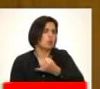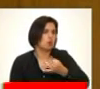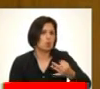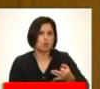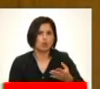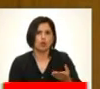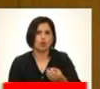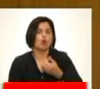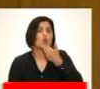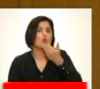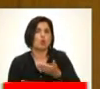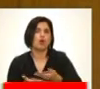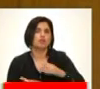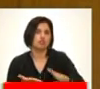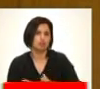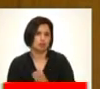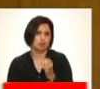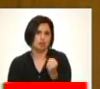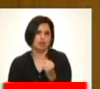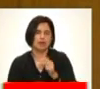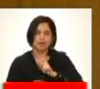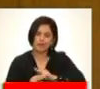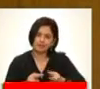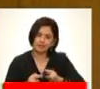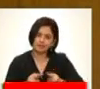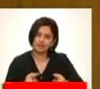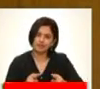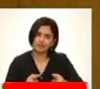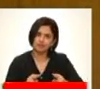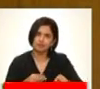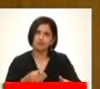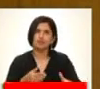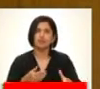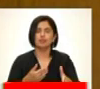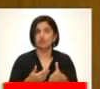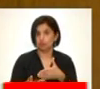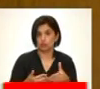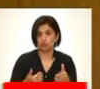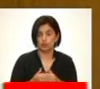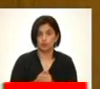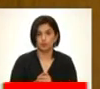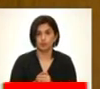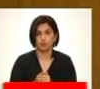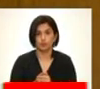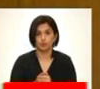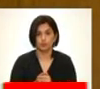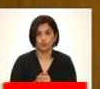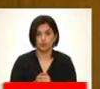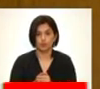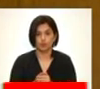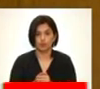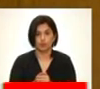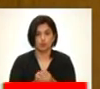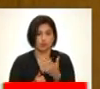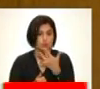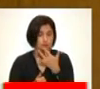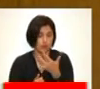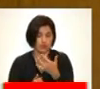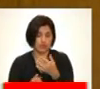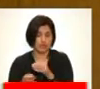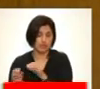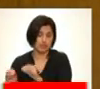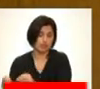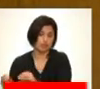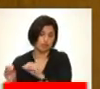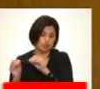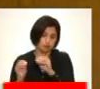lograr actuar de una manera tal que haga posible, porque todo estado de excepción en definitiva, ¿qué es lo que es? Es una ausencia plena